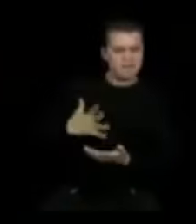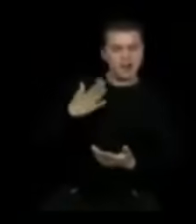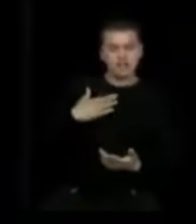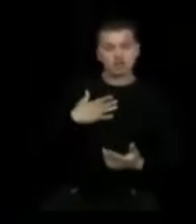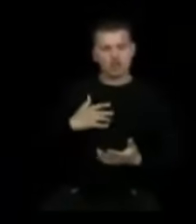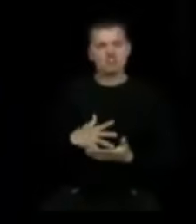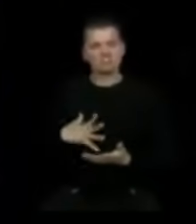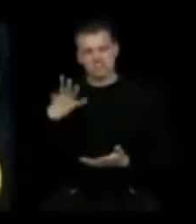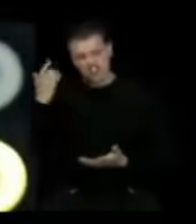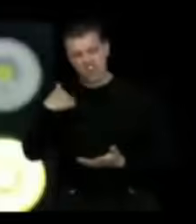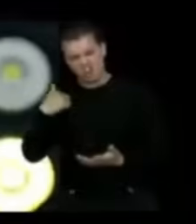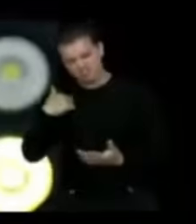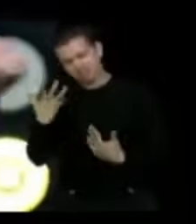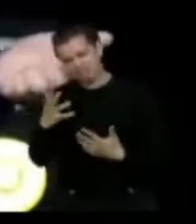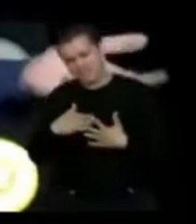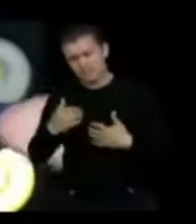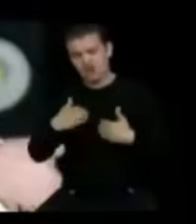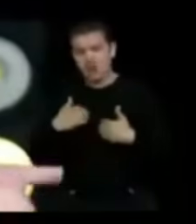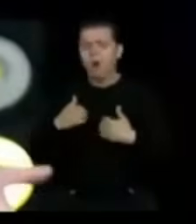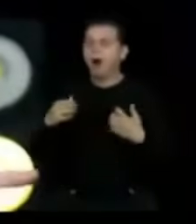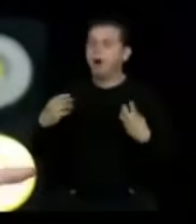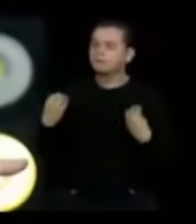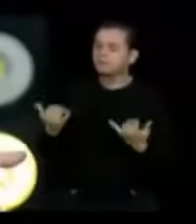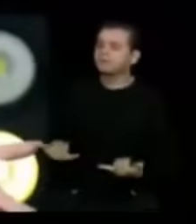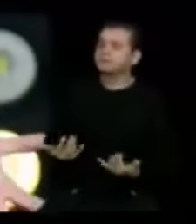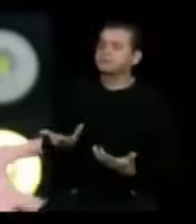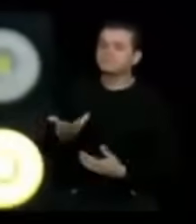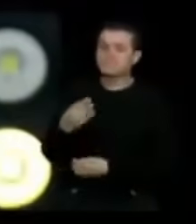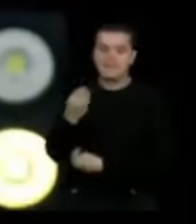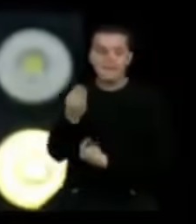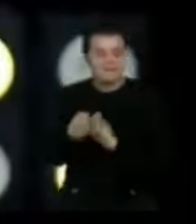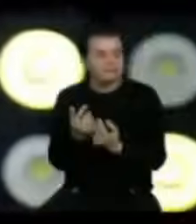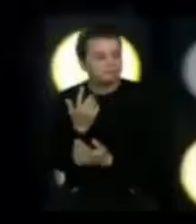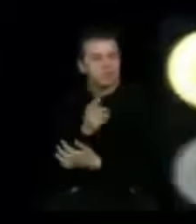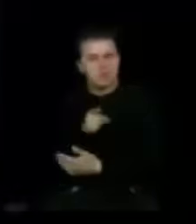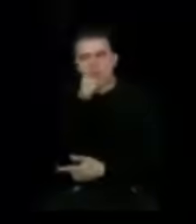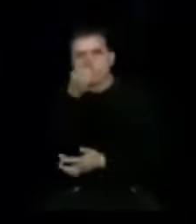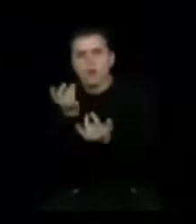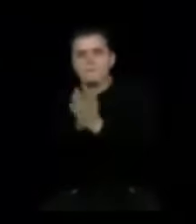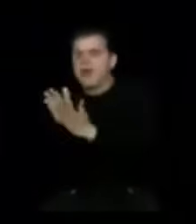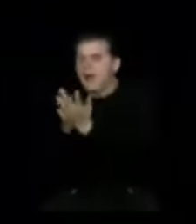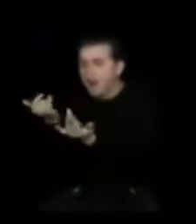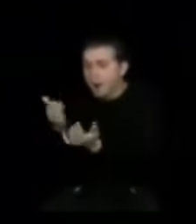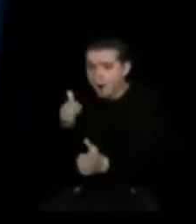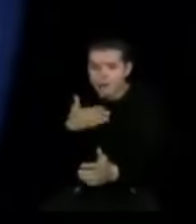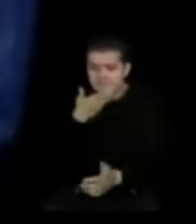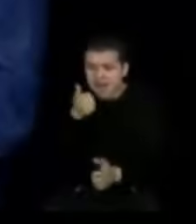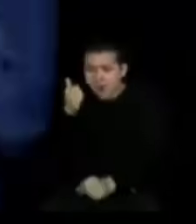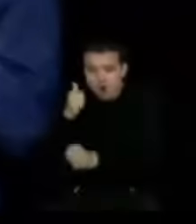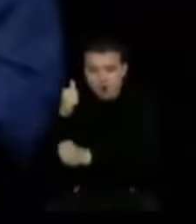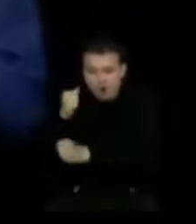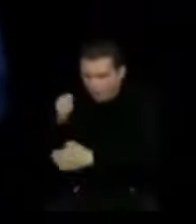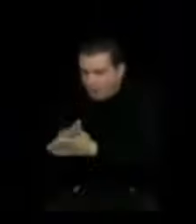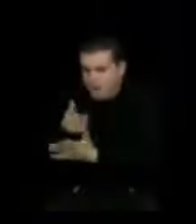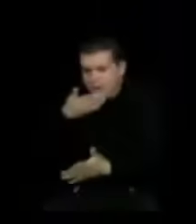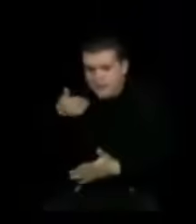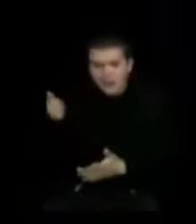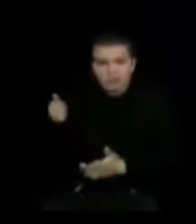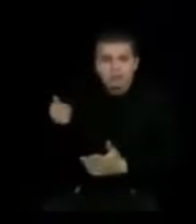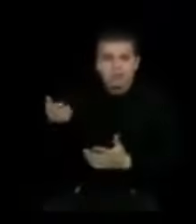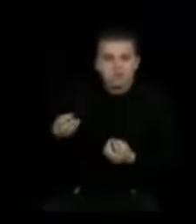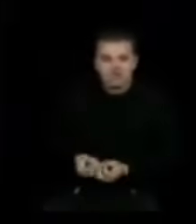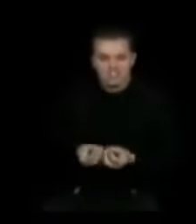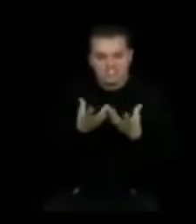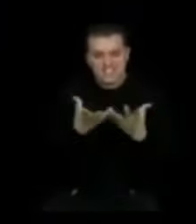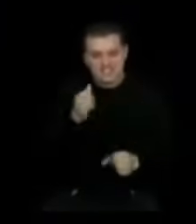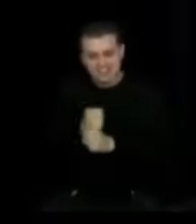seas más rico vas a decir: ¿y ahora qué? Si tu esperanza es un mejor trabajo, vas a recibir